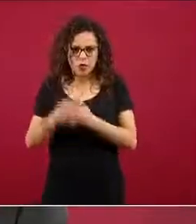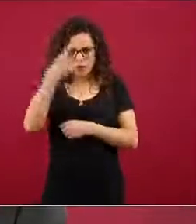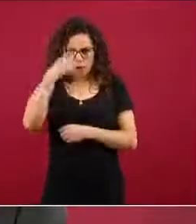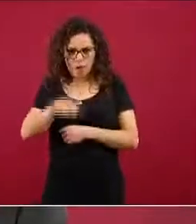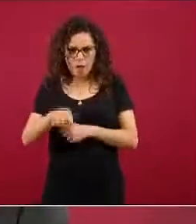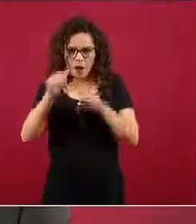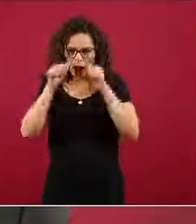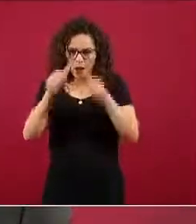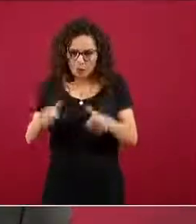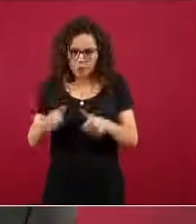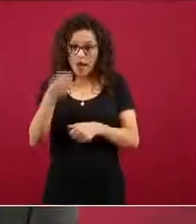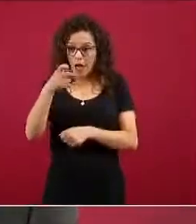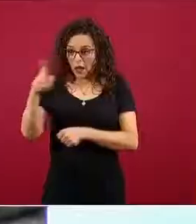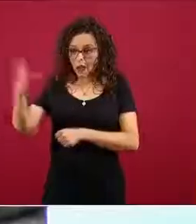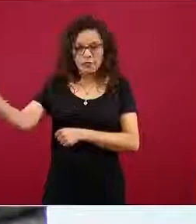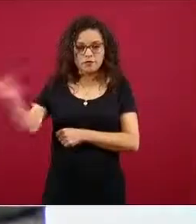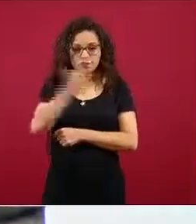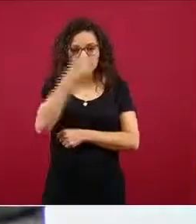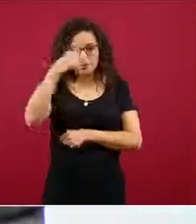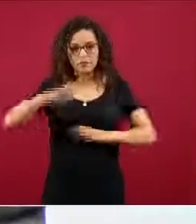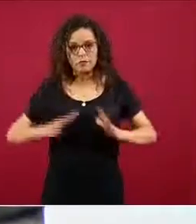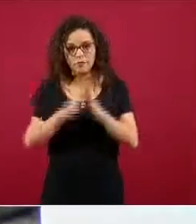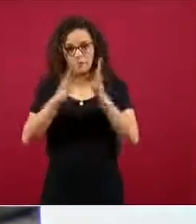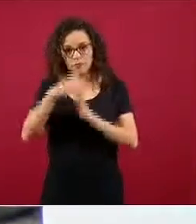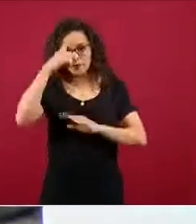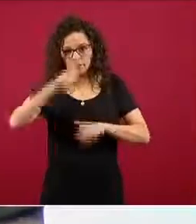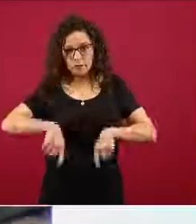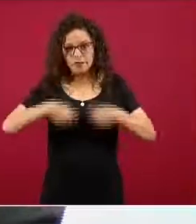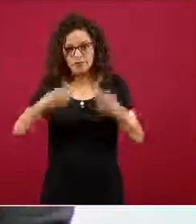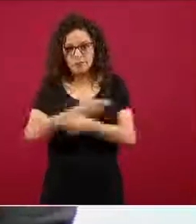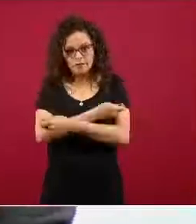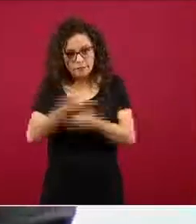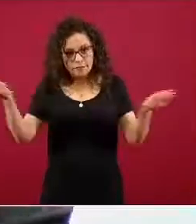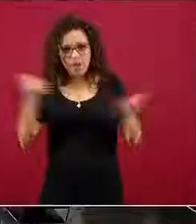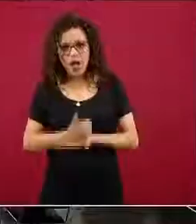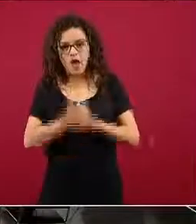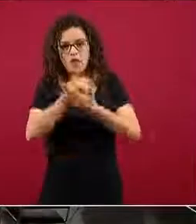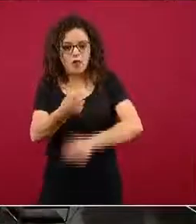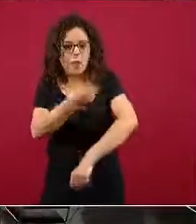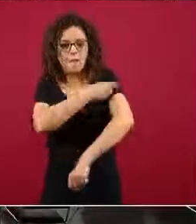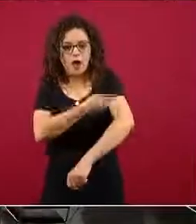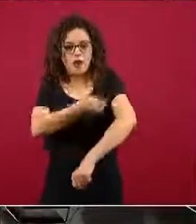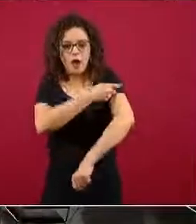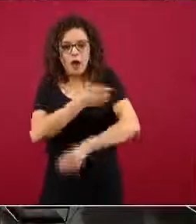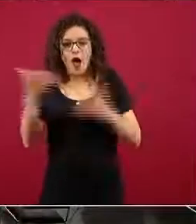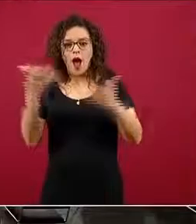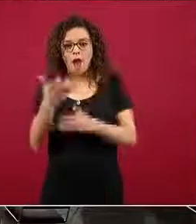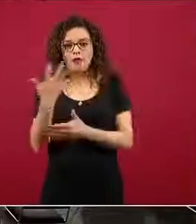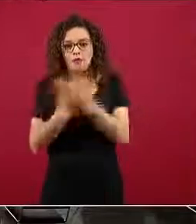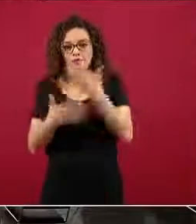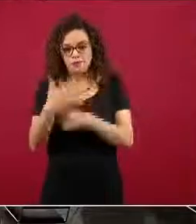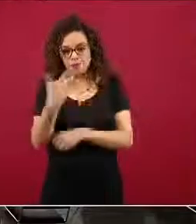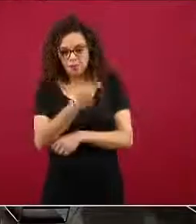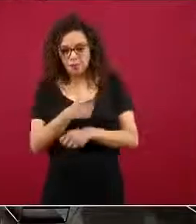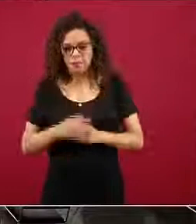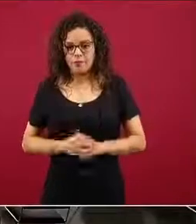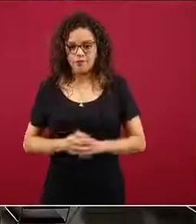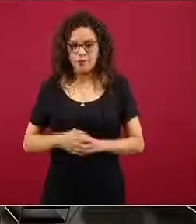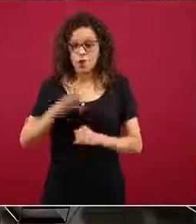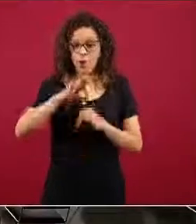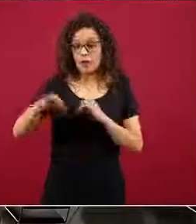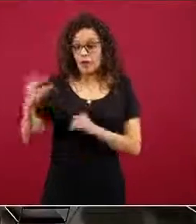sería el tipo de personas competentes para participar en esto. Muchas gracias. Por favor, la última pregunta. Son las 20 horas, nos van a